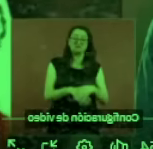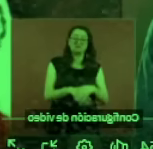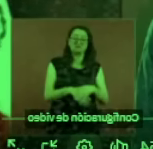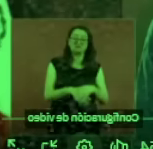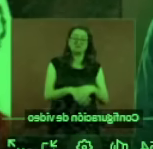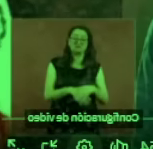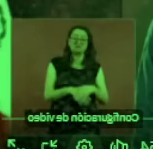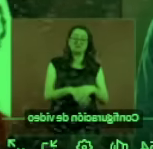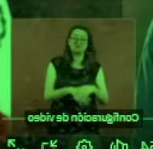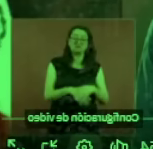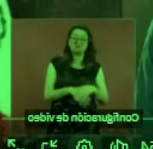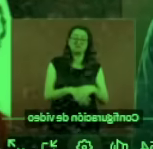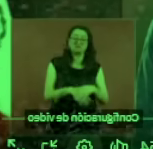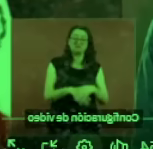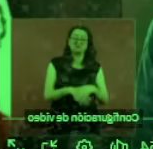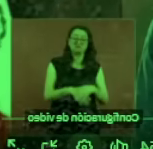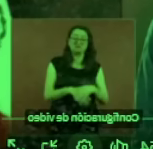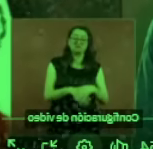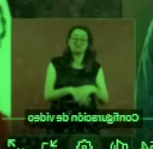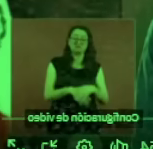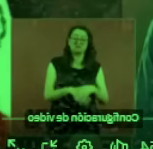dado que ella se siente que es